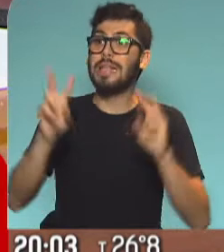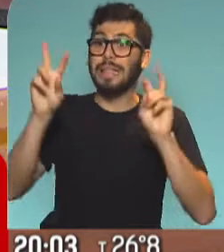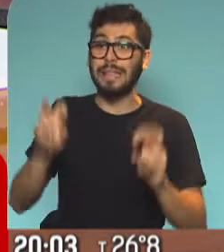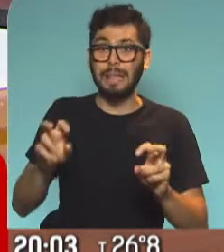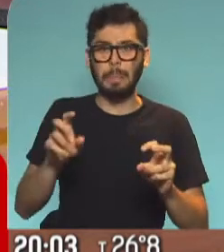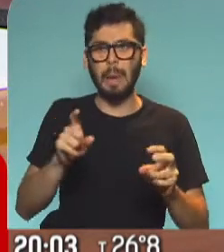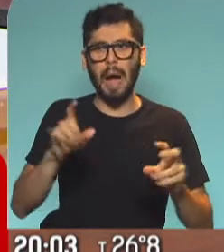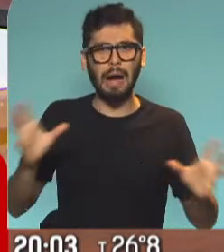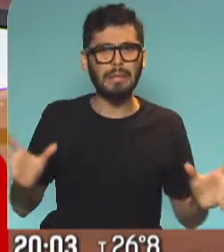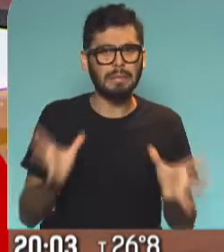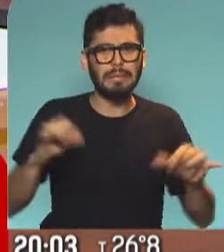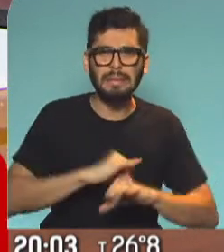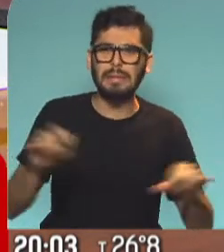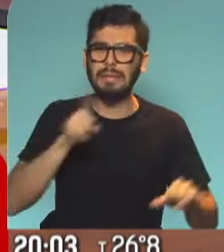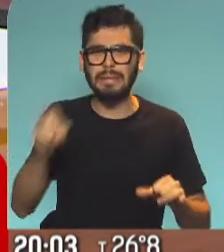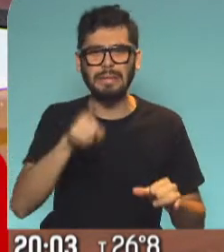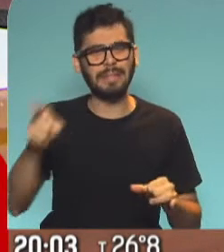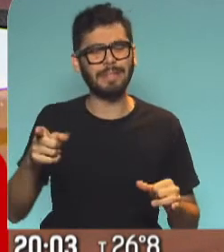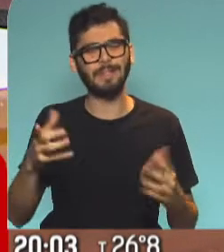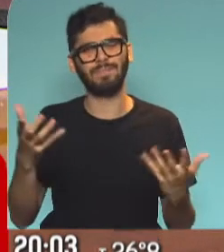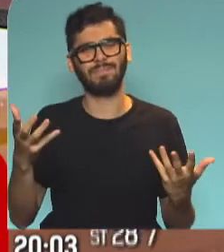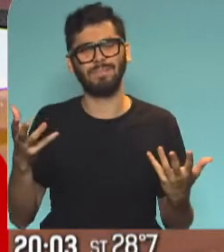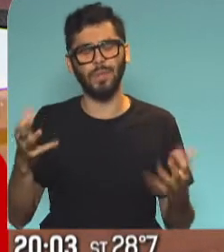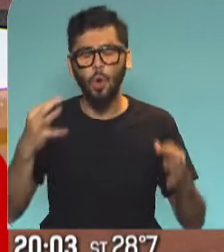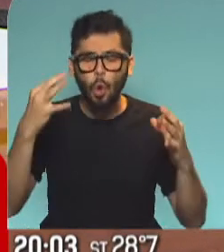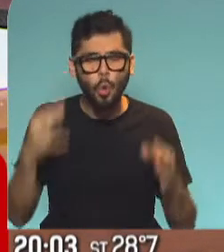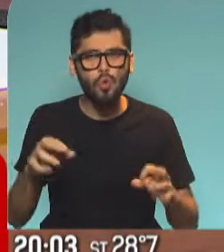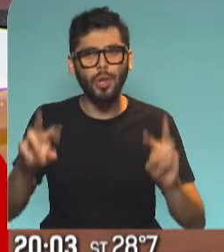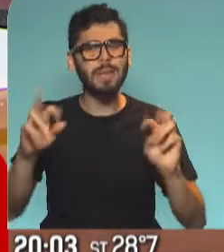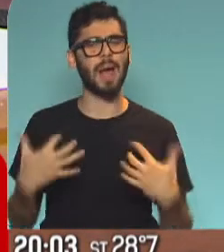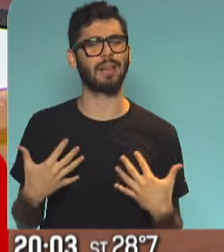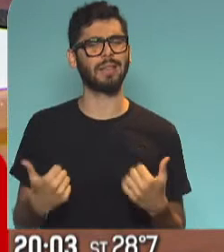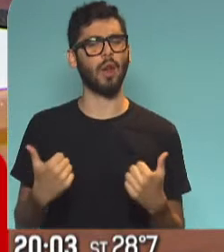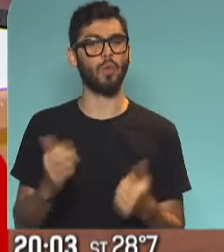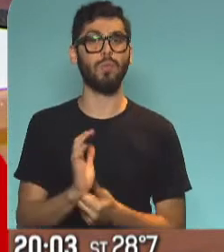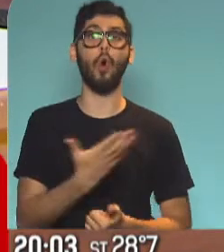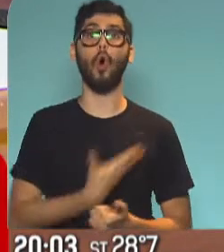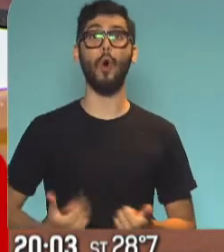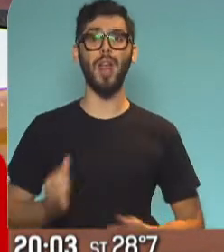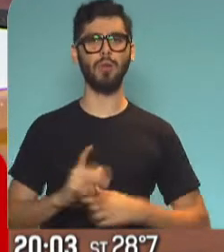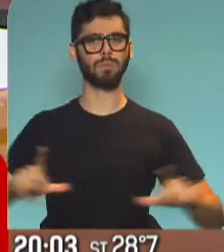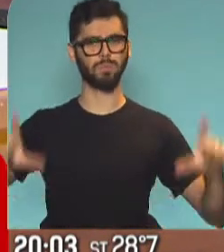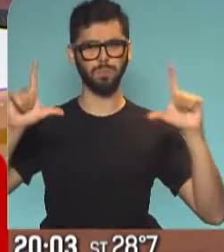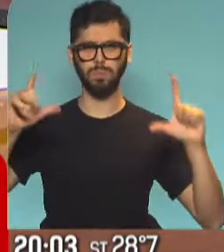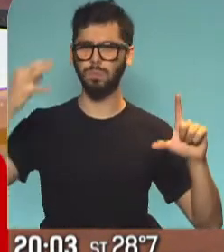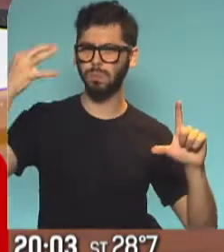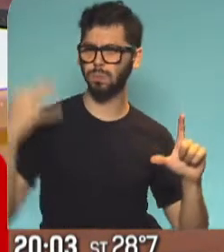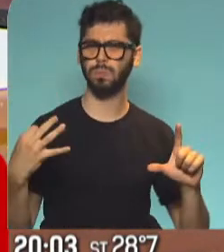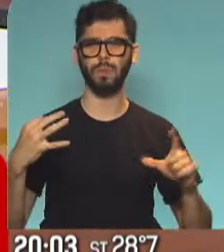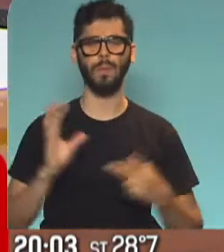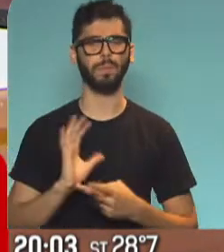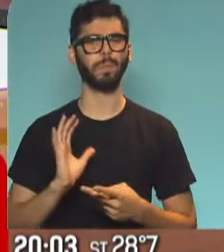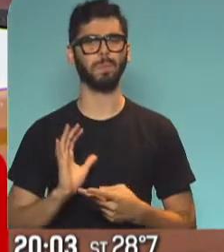recordás, Nico, justo en salud. Justo el lugar donde el gobierno verdaderamente podía hacer flamear una bandera, donde antes había